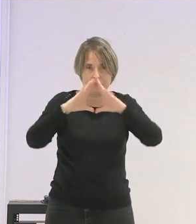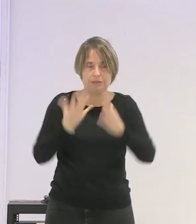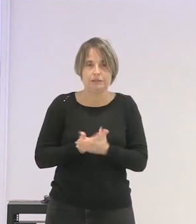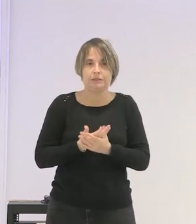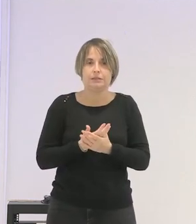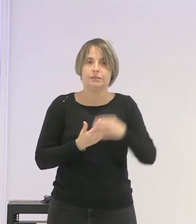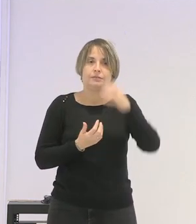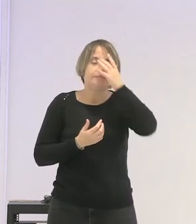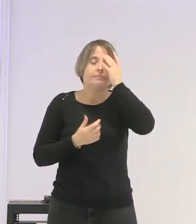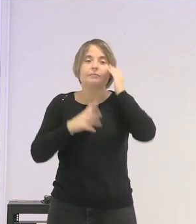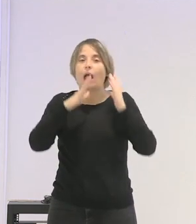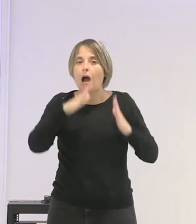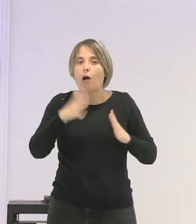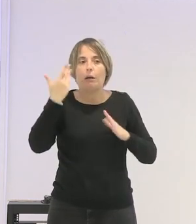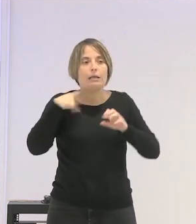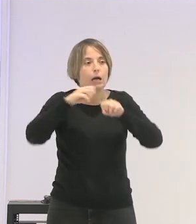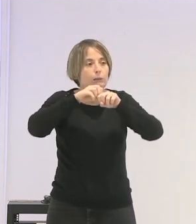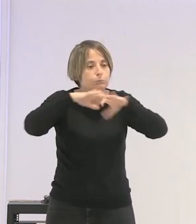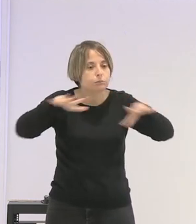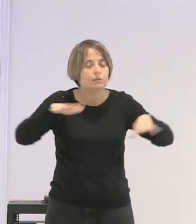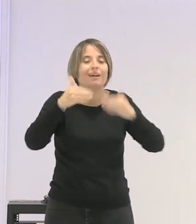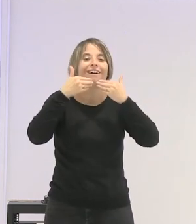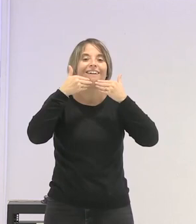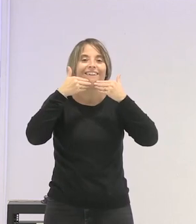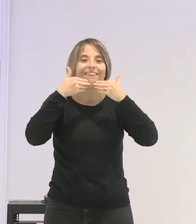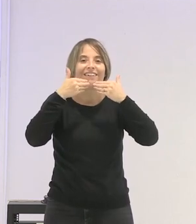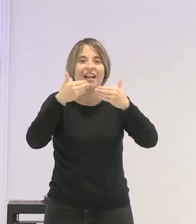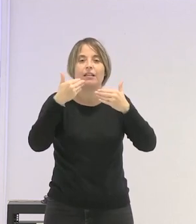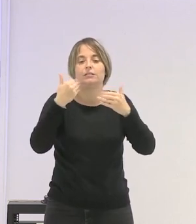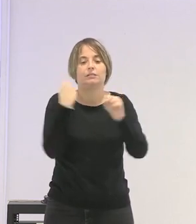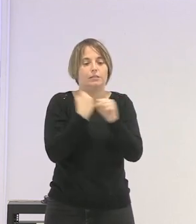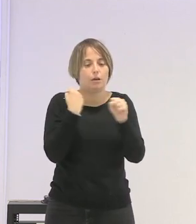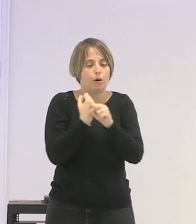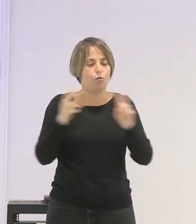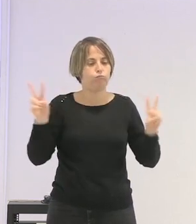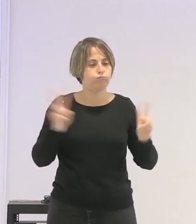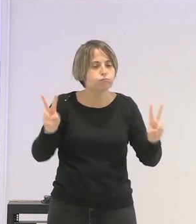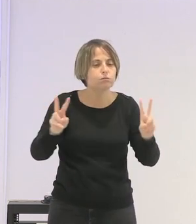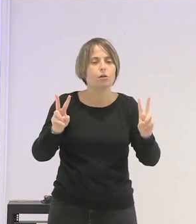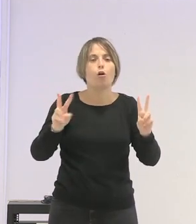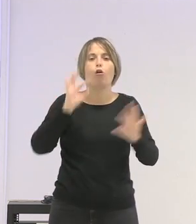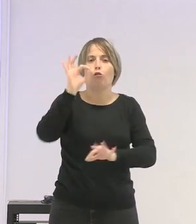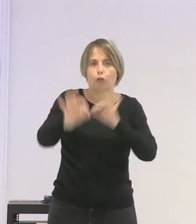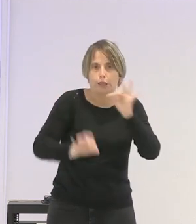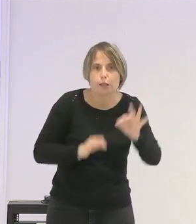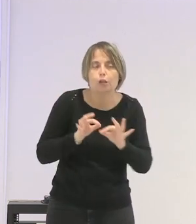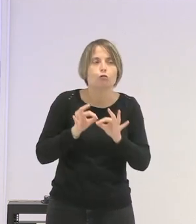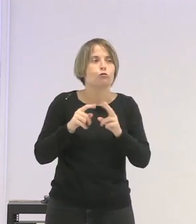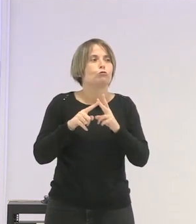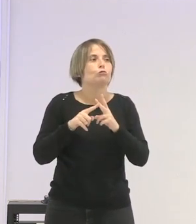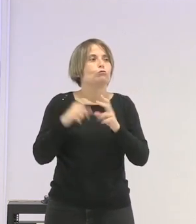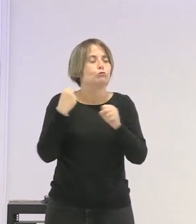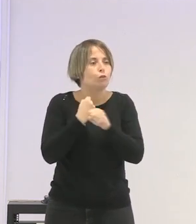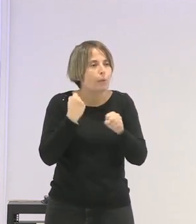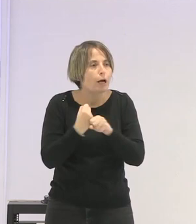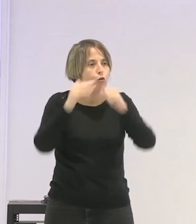que se ha extendido, y eso es gracias al trabajo militante, al trabajo de organización de las